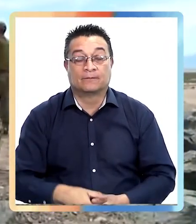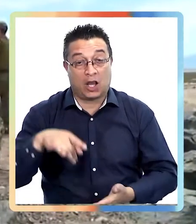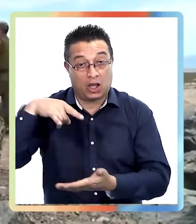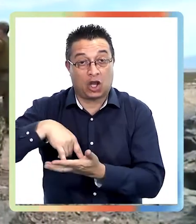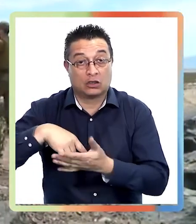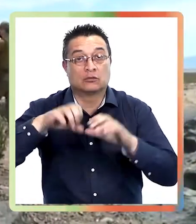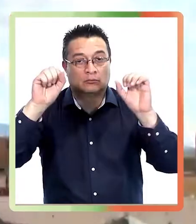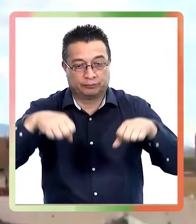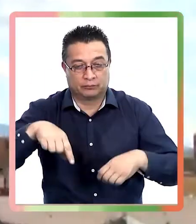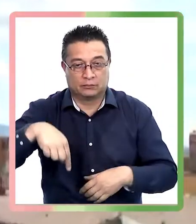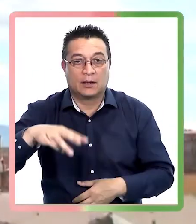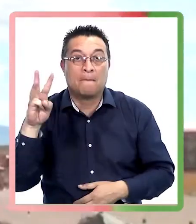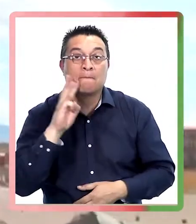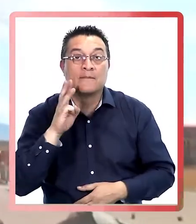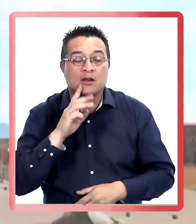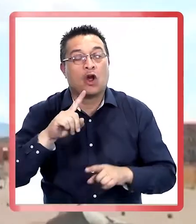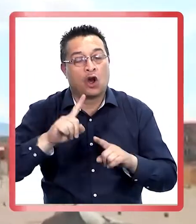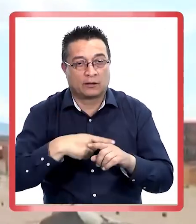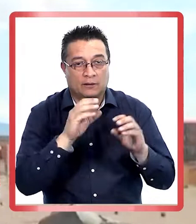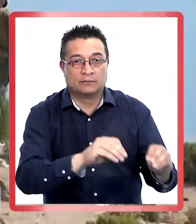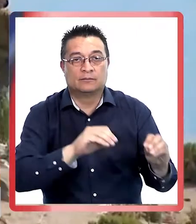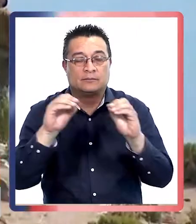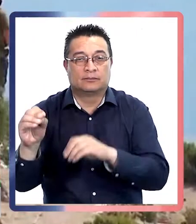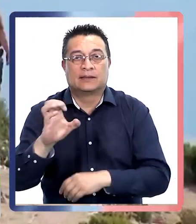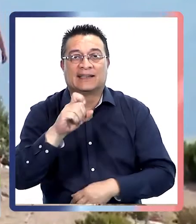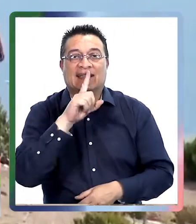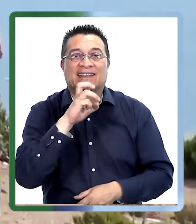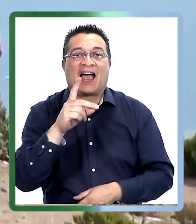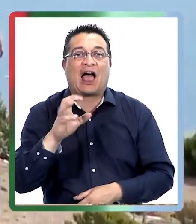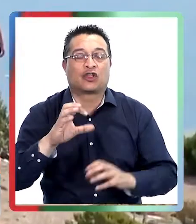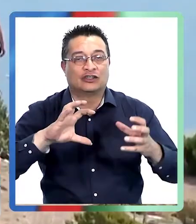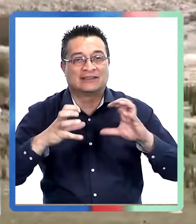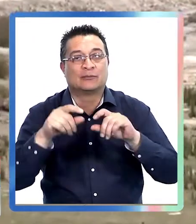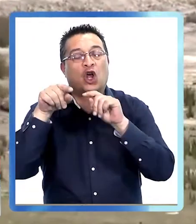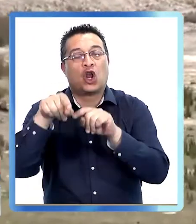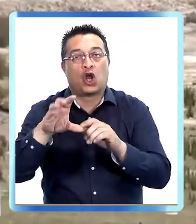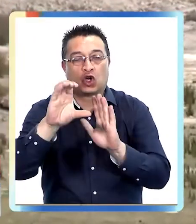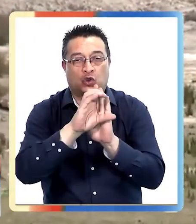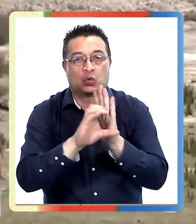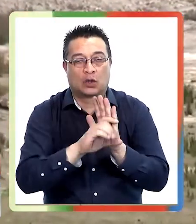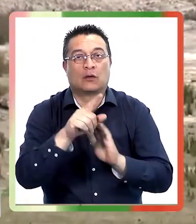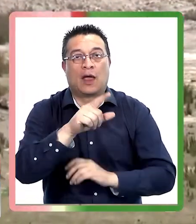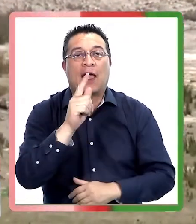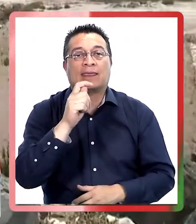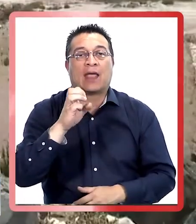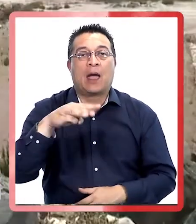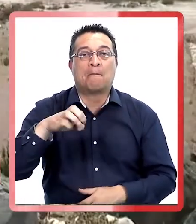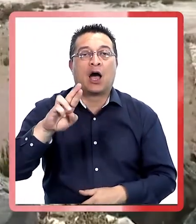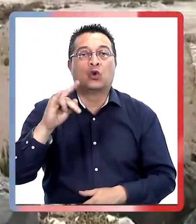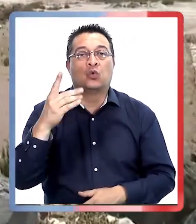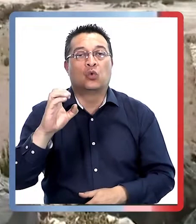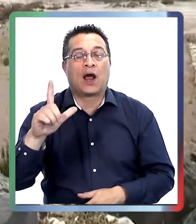El Congreso aprobó este miércoles una nueva extensión del estado de excepción constitucional en el Tamarugal para